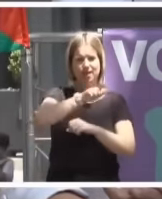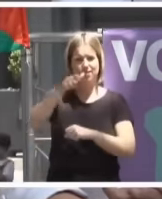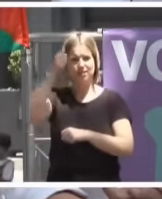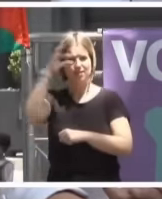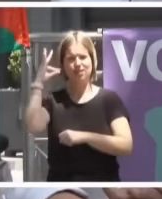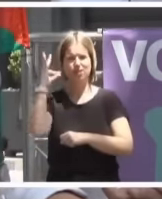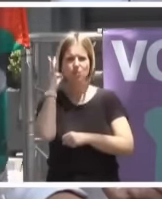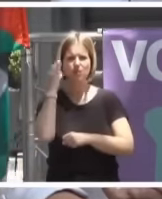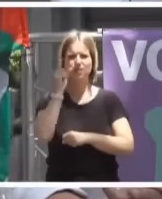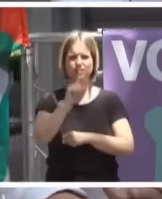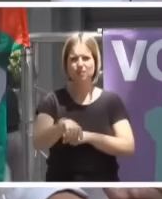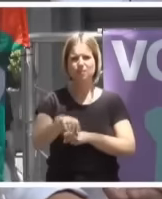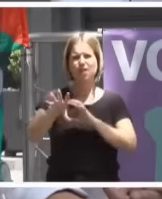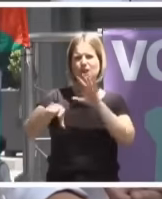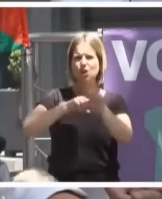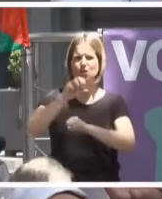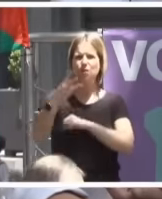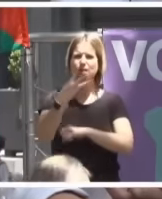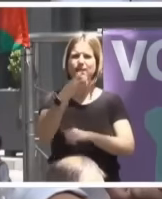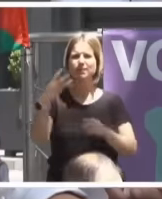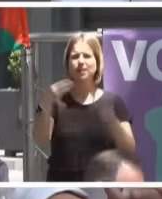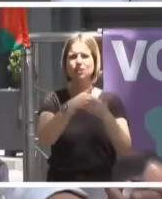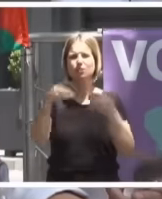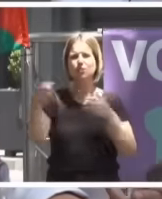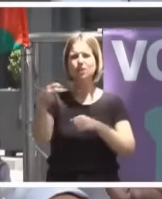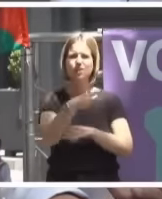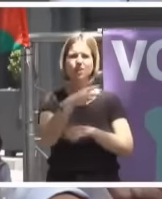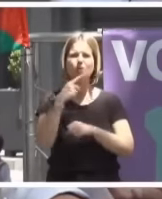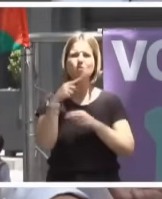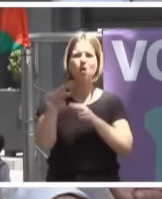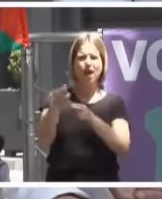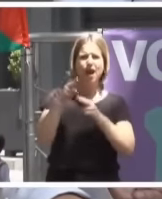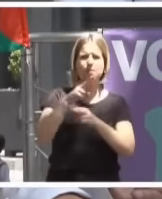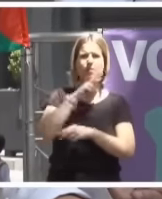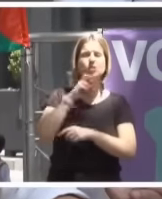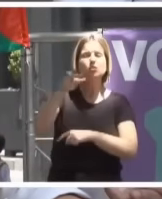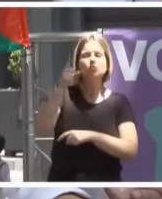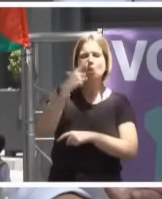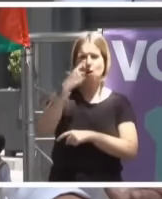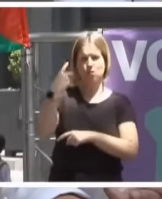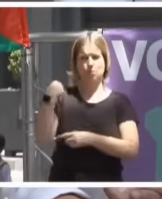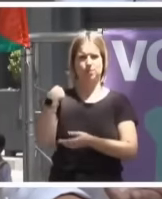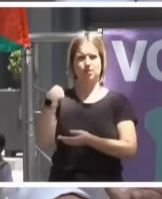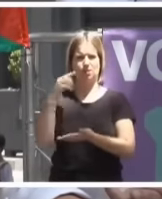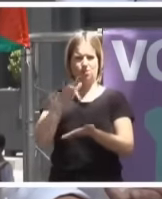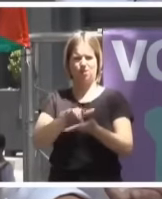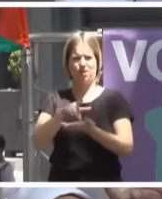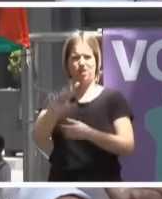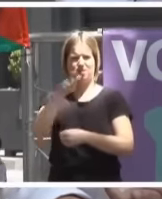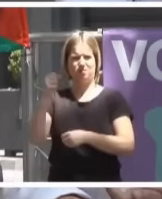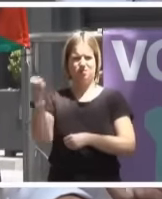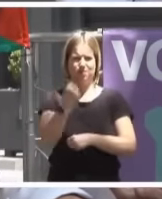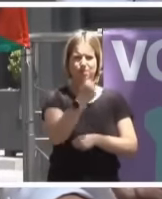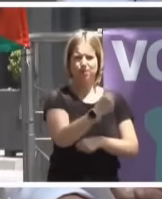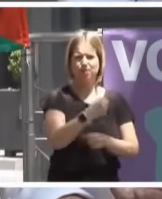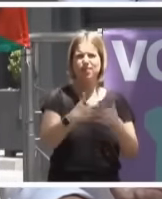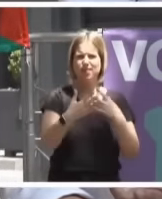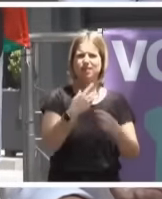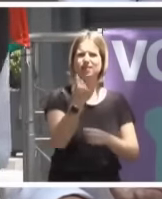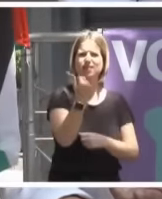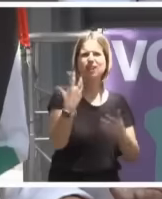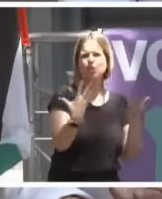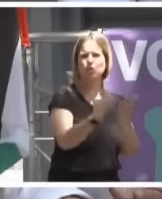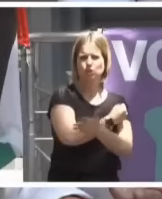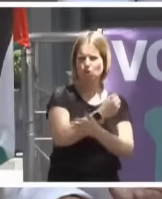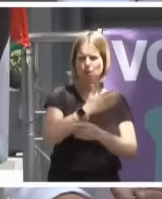los andaluces, a comprar 300 millones de euros en armamento a Israel solo el año pasado, para cometer un genocidio con dinero de todas.